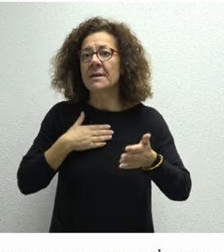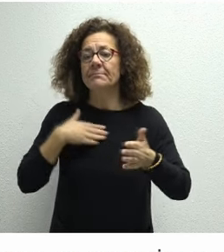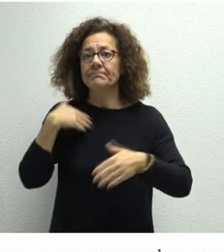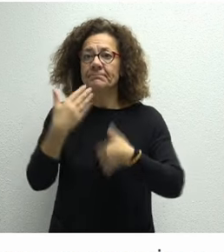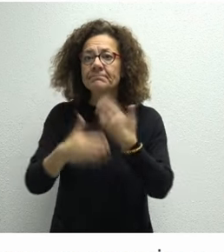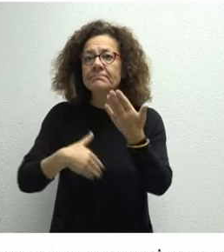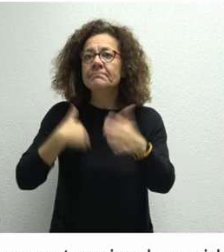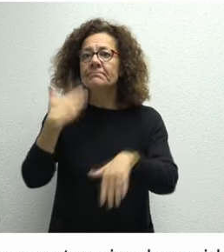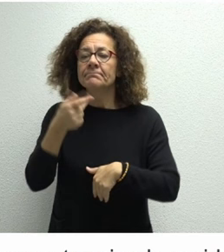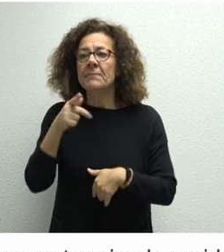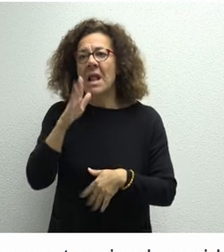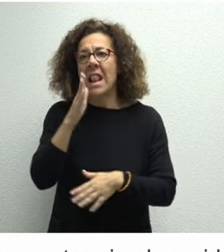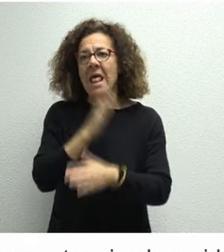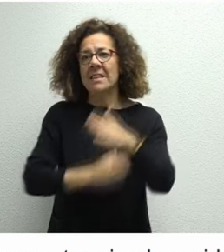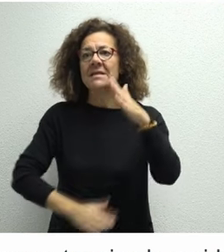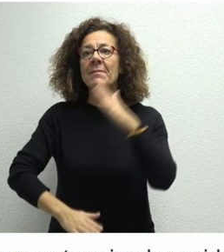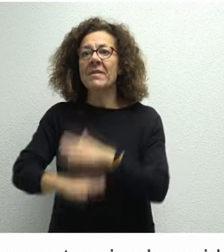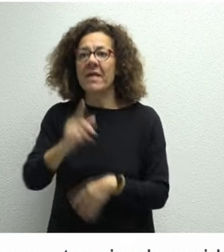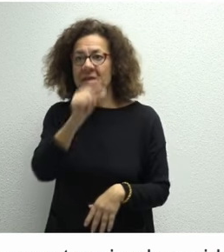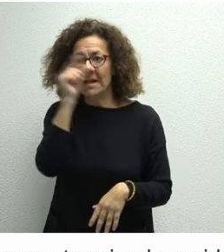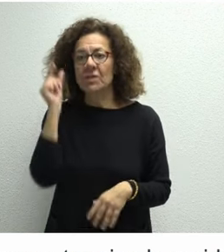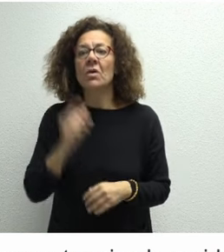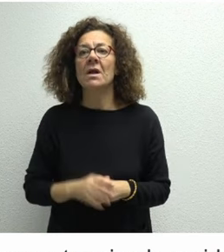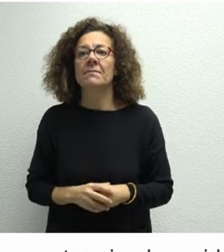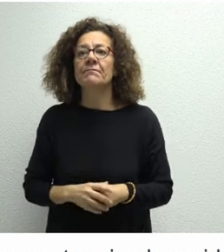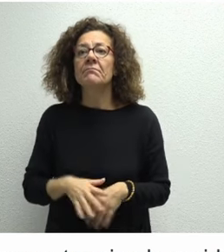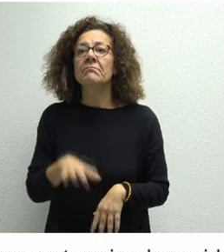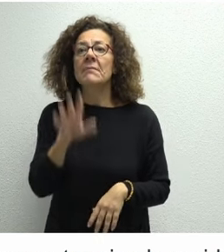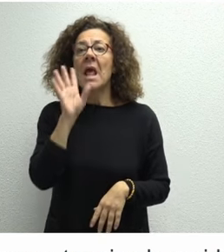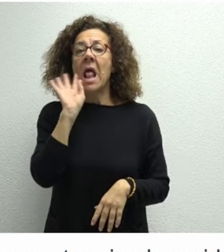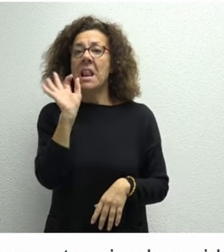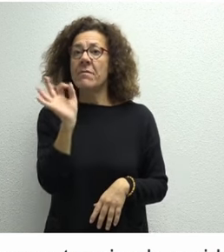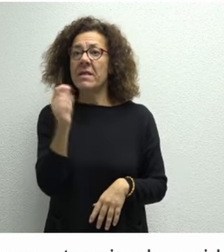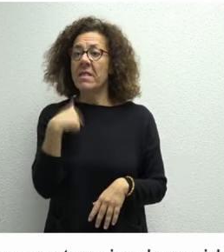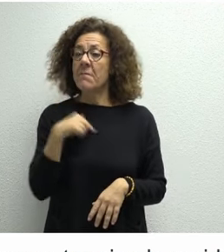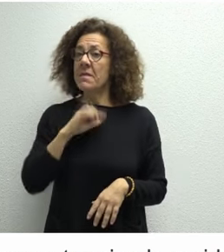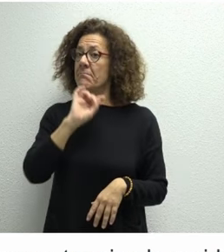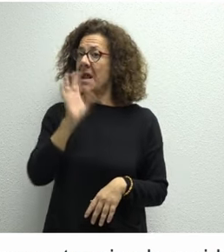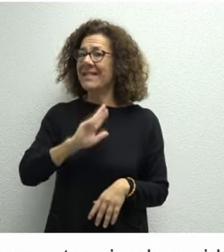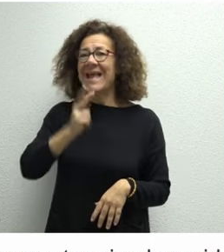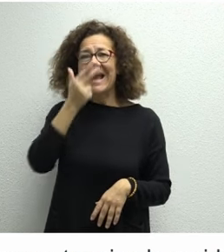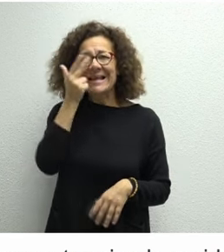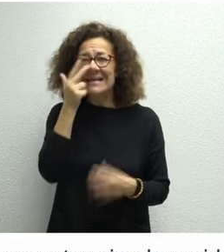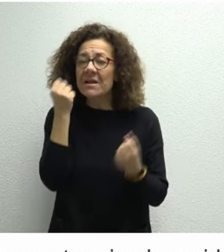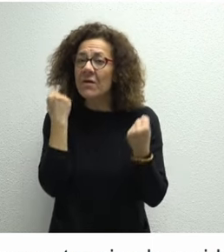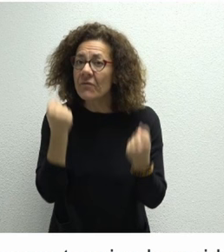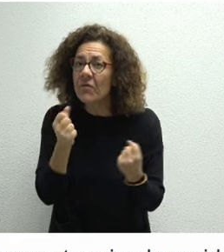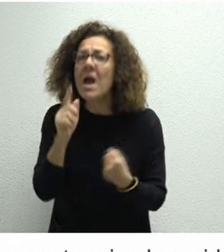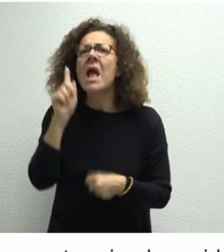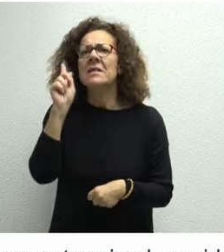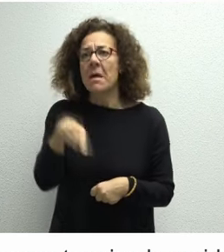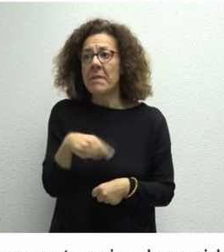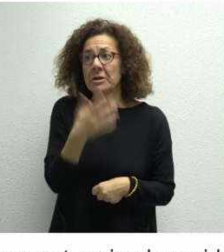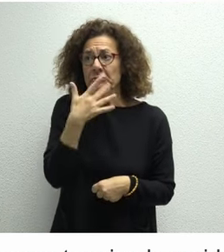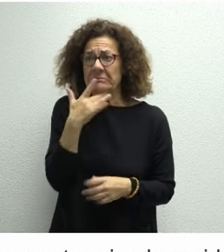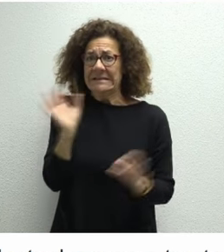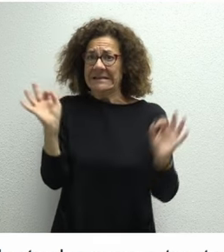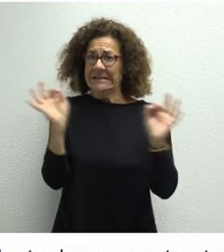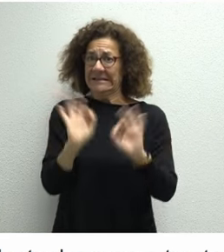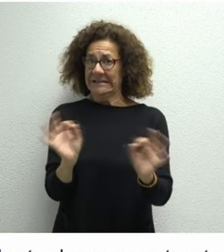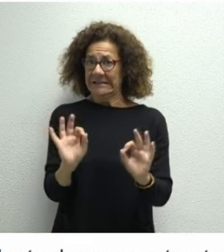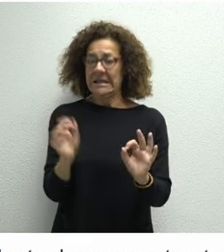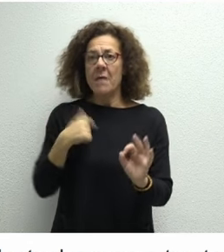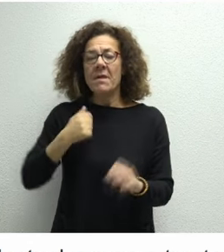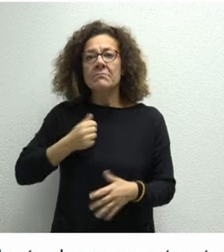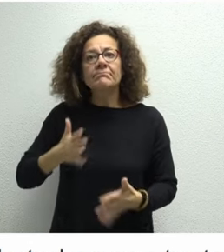la por la discapacidad intelectual la verdad es que me pareció muy interesante a la vez de desconocida Y